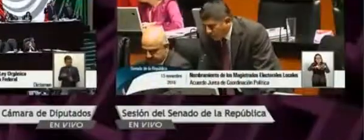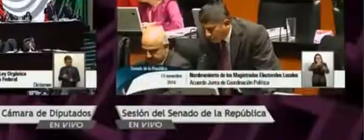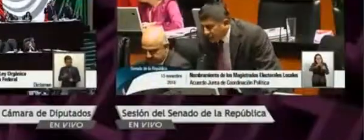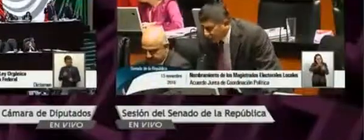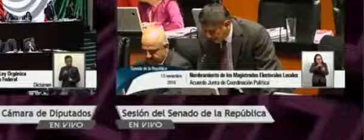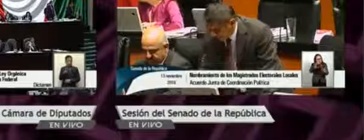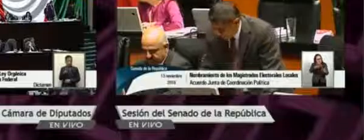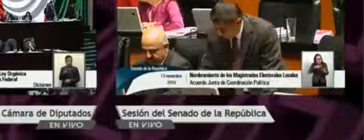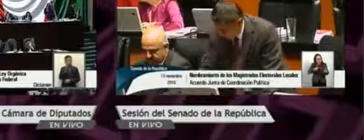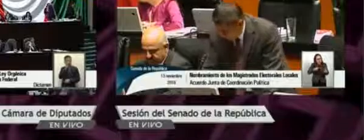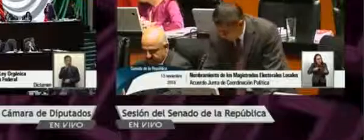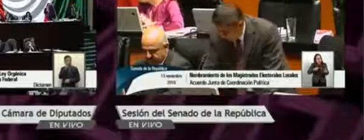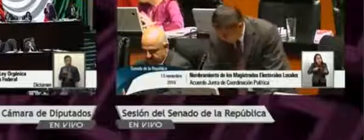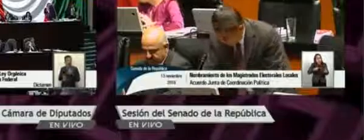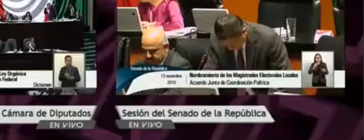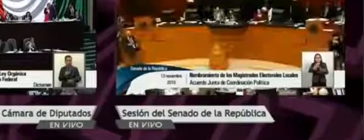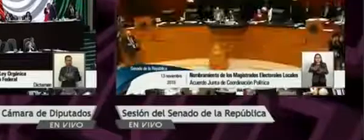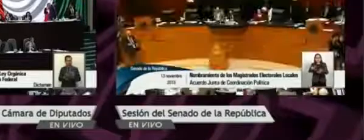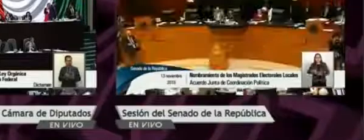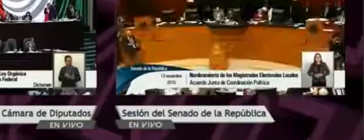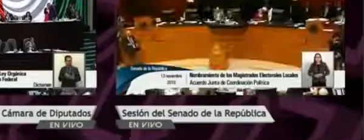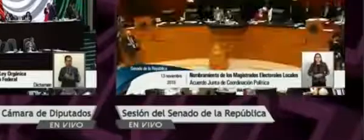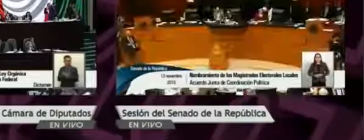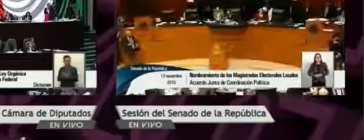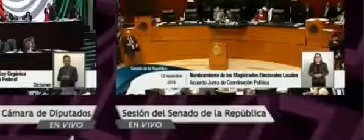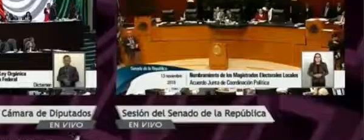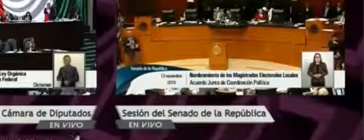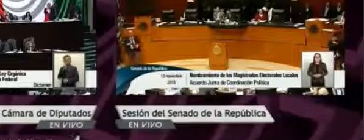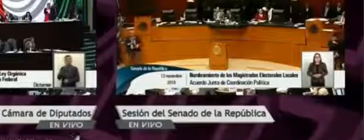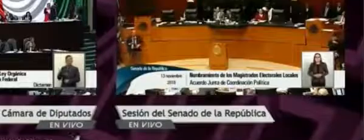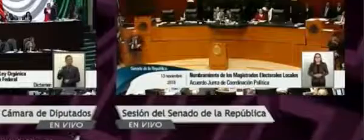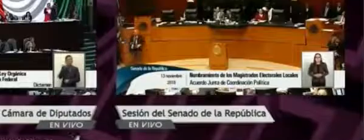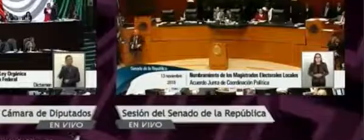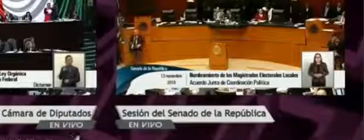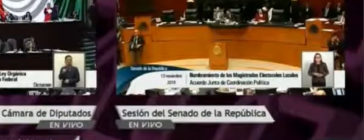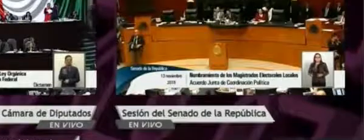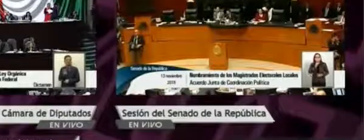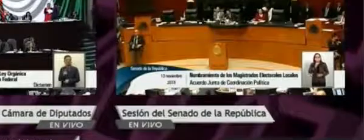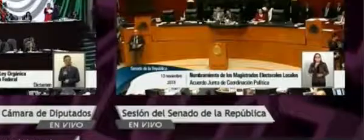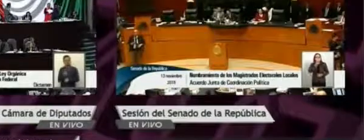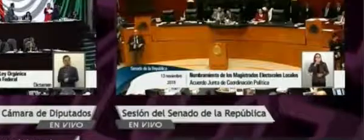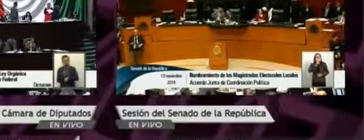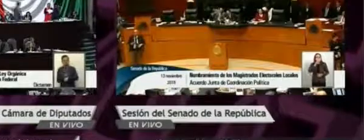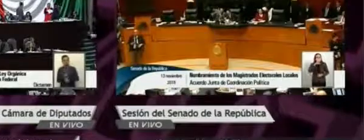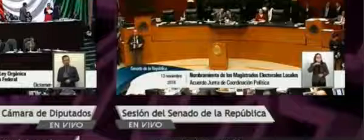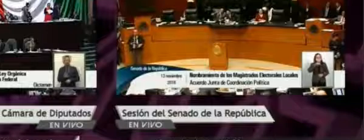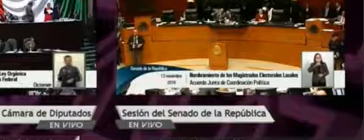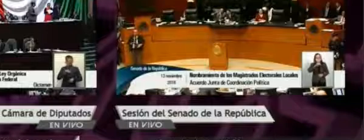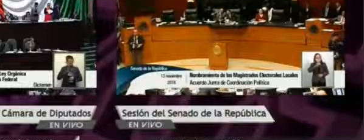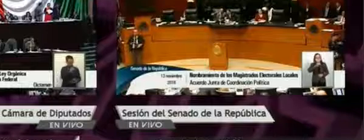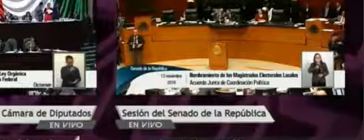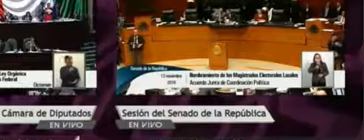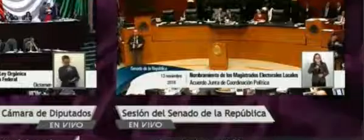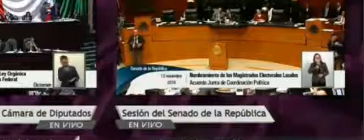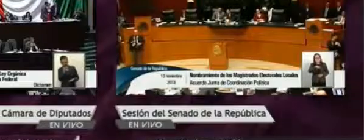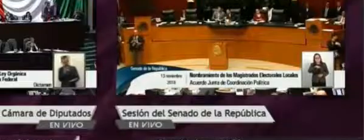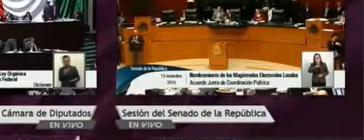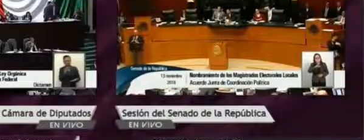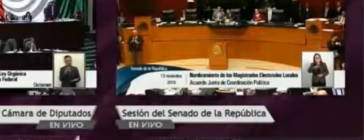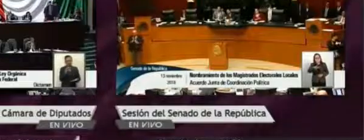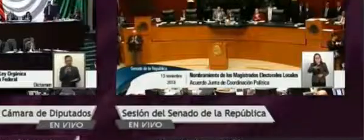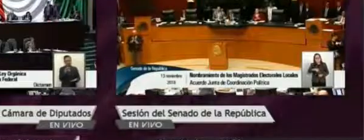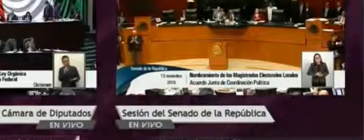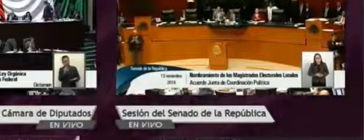aplicación. Pareciera que había sido una acción deliberada. Se creó un fideicomiso del que no se podían usar recursos